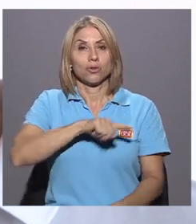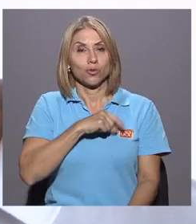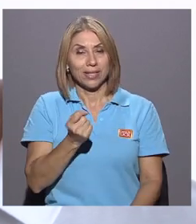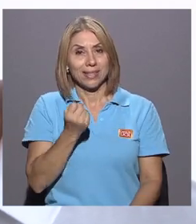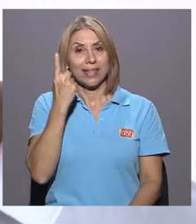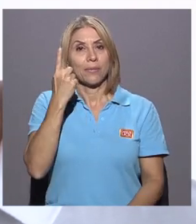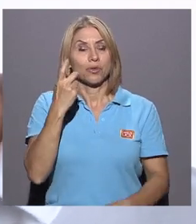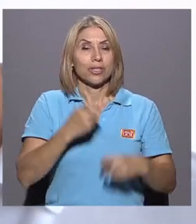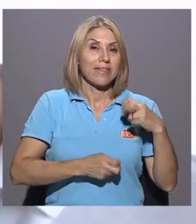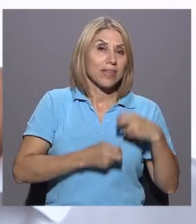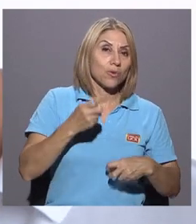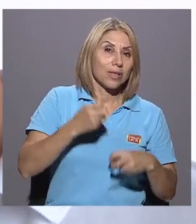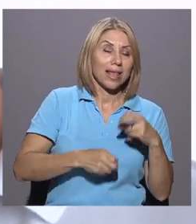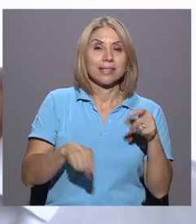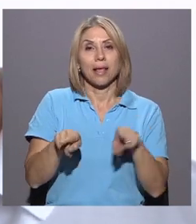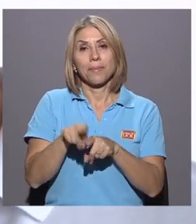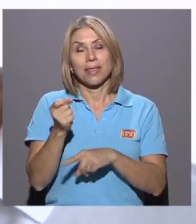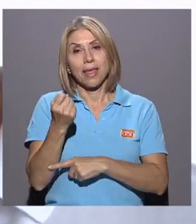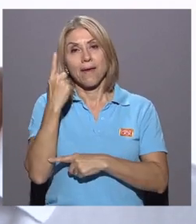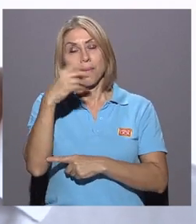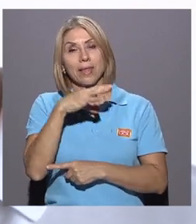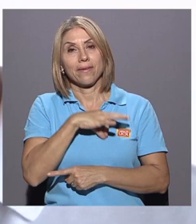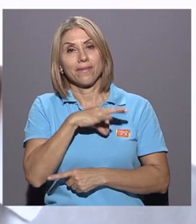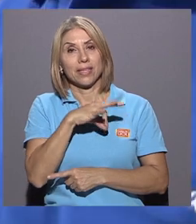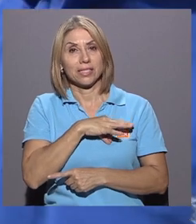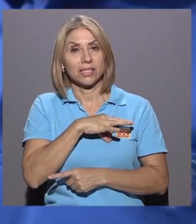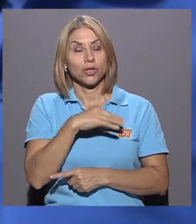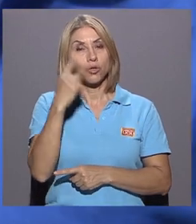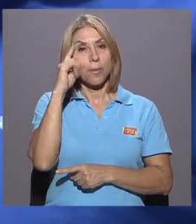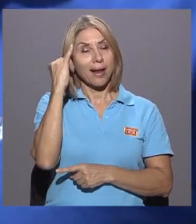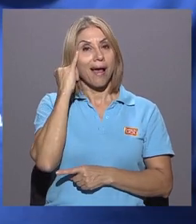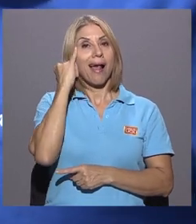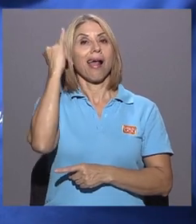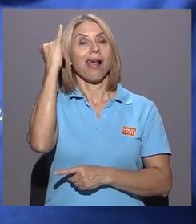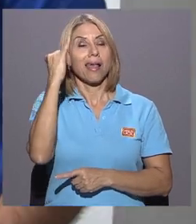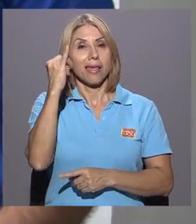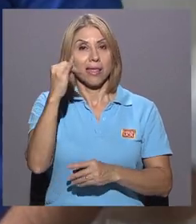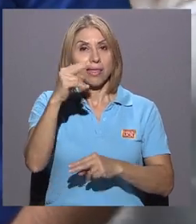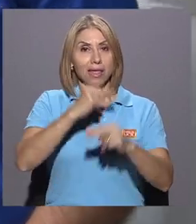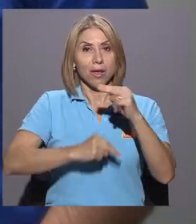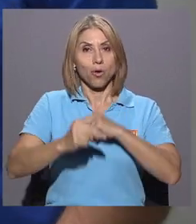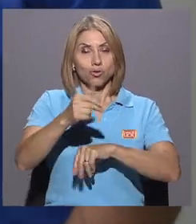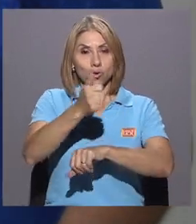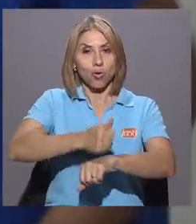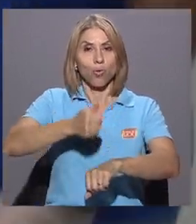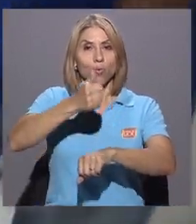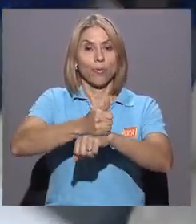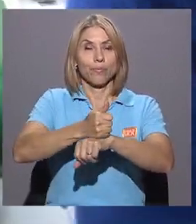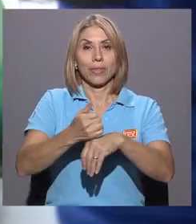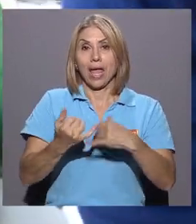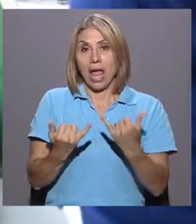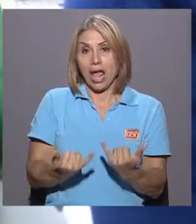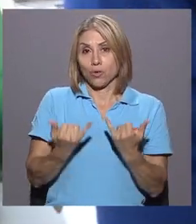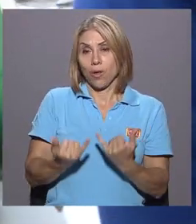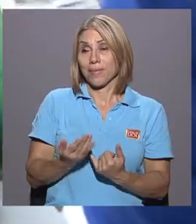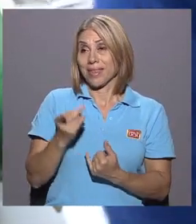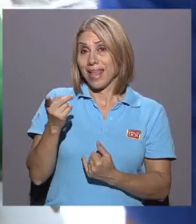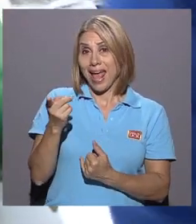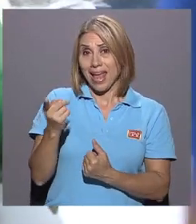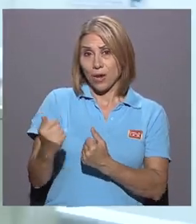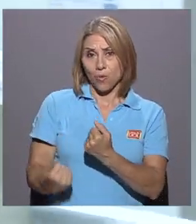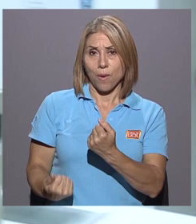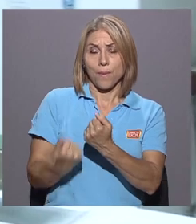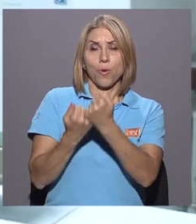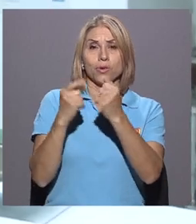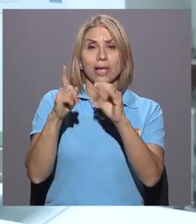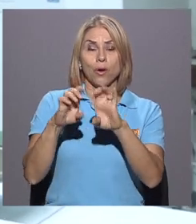las dificultades como los beneficios de emprender un negocio. Actualmente, Ronald cuenta con el apoyo de un equipo